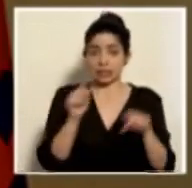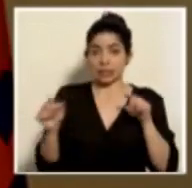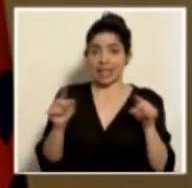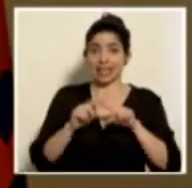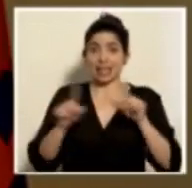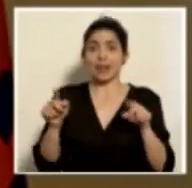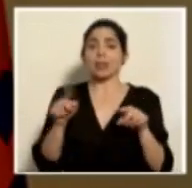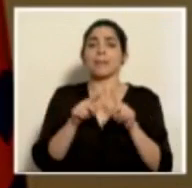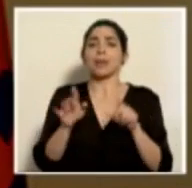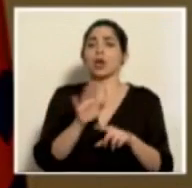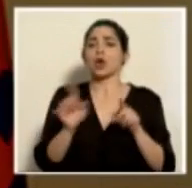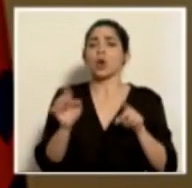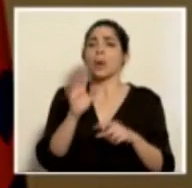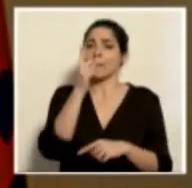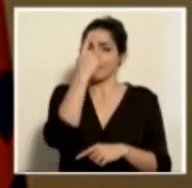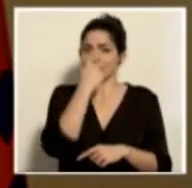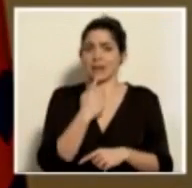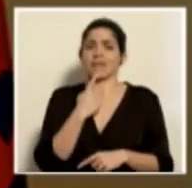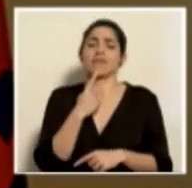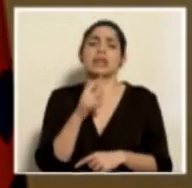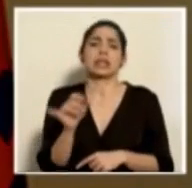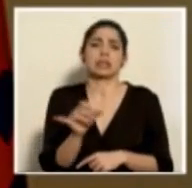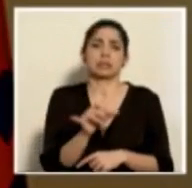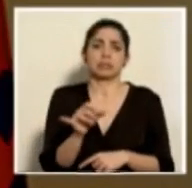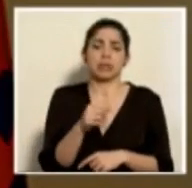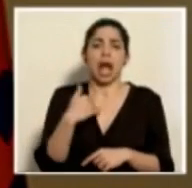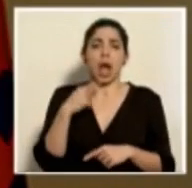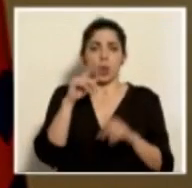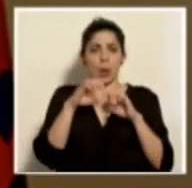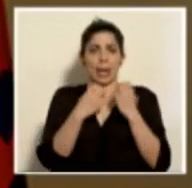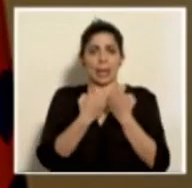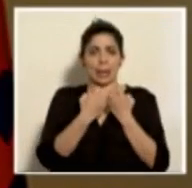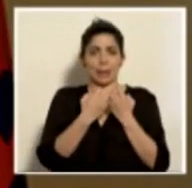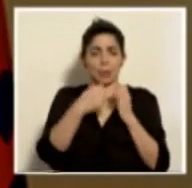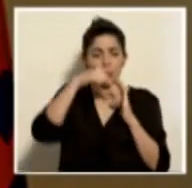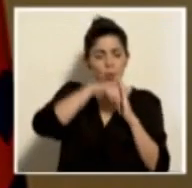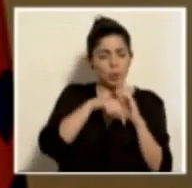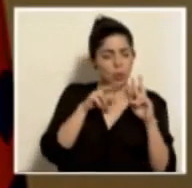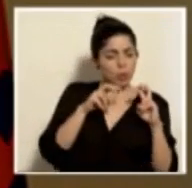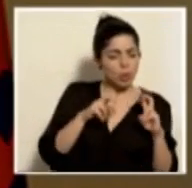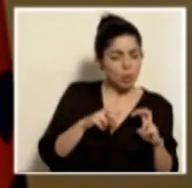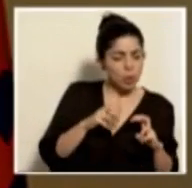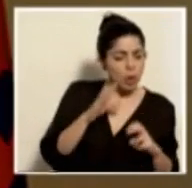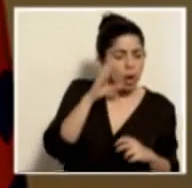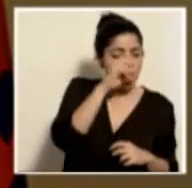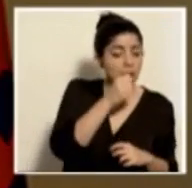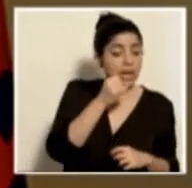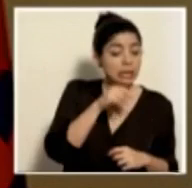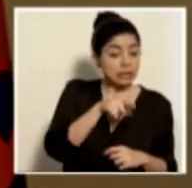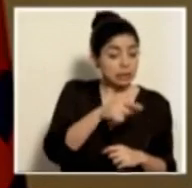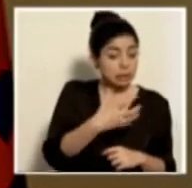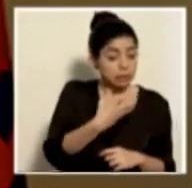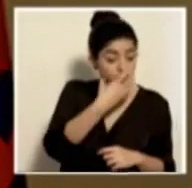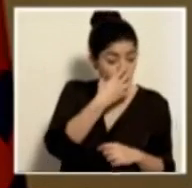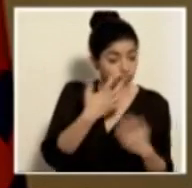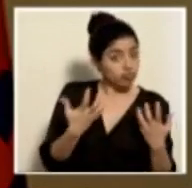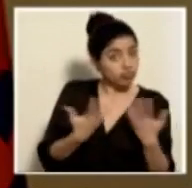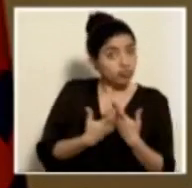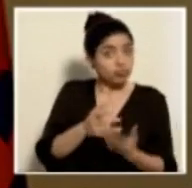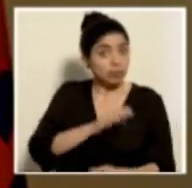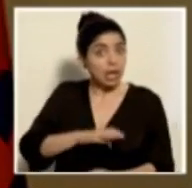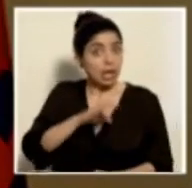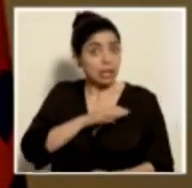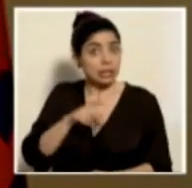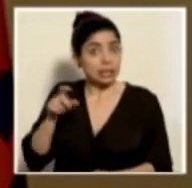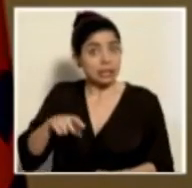hay todo un equipo que analiza esas especificaciones para determinar si están cumpliendo con las